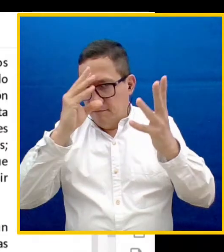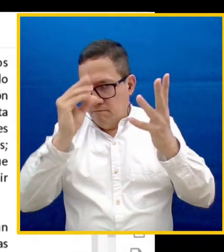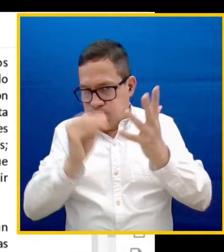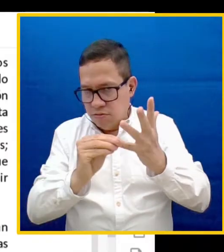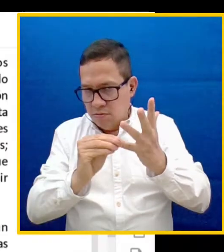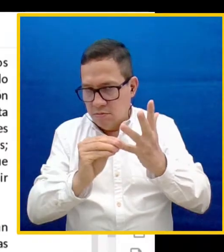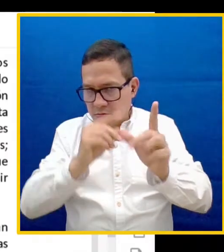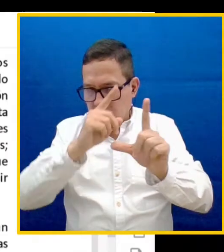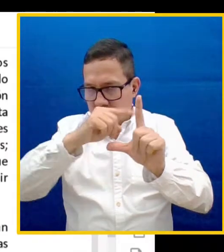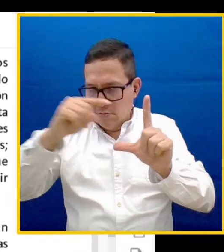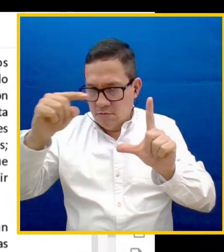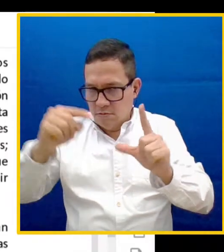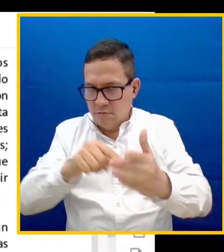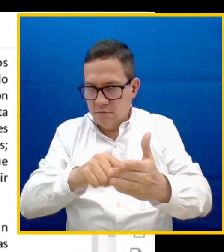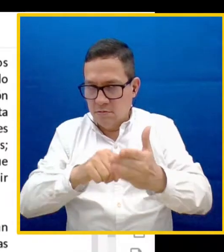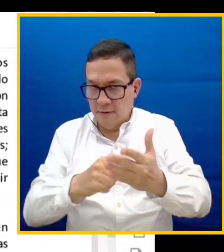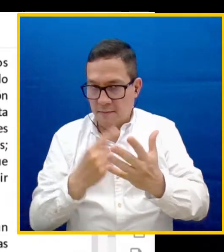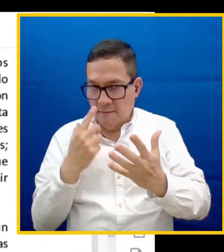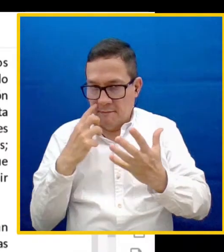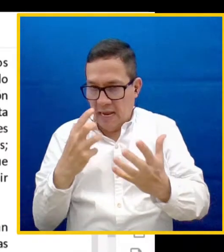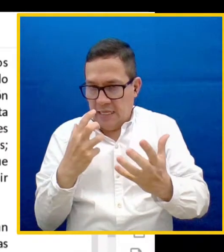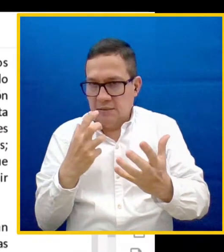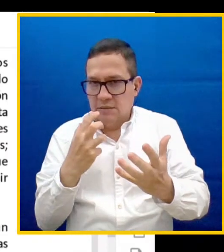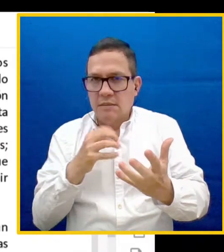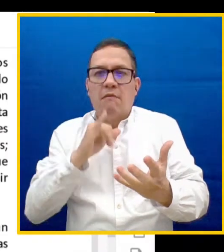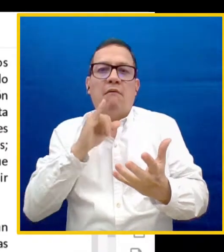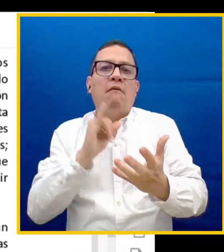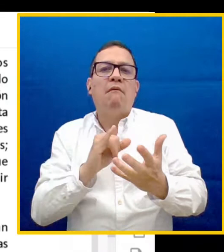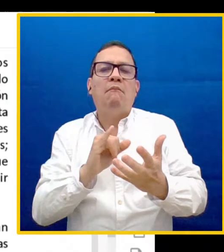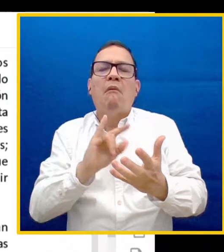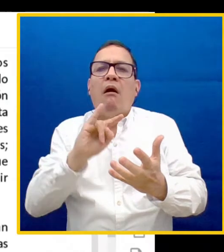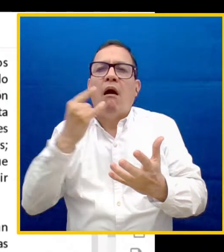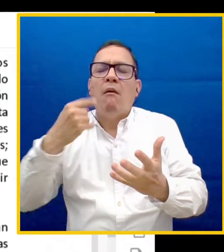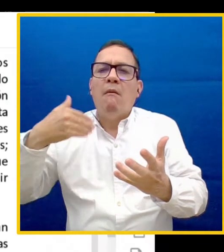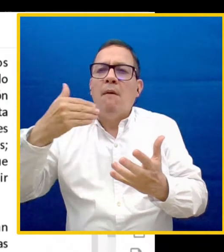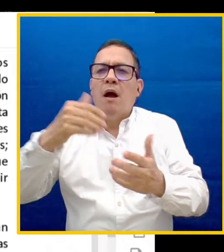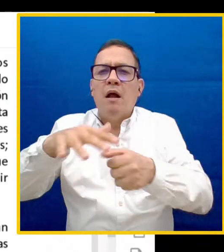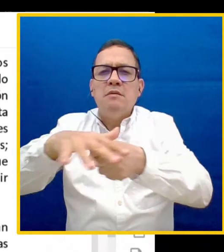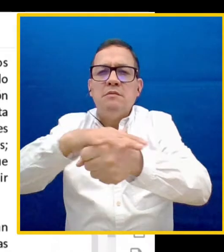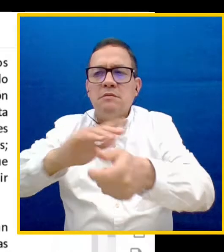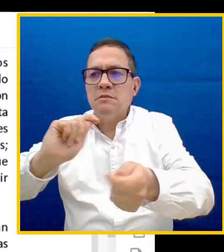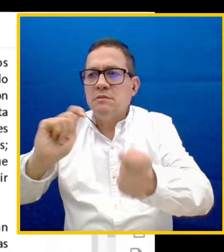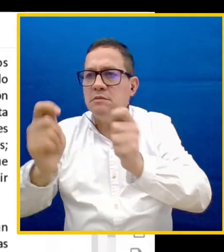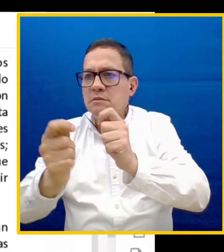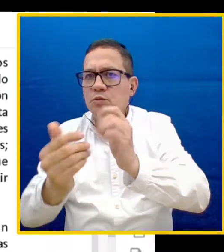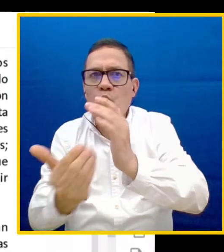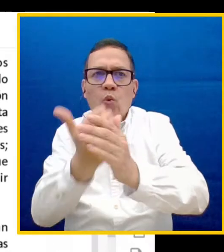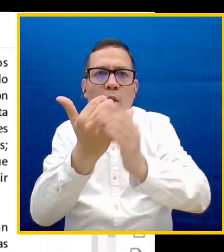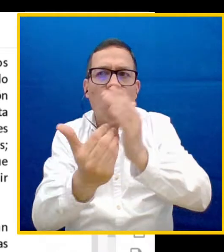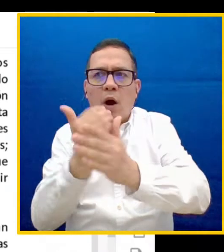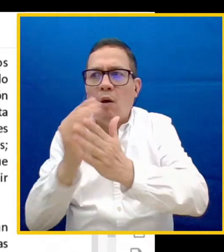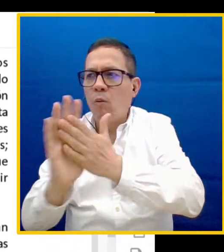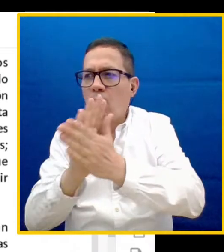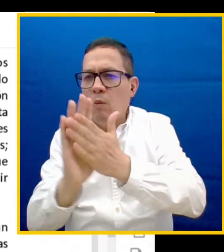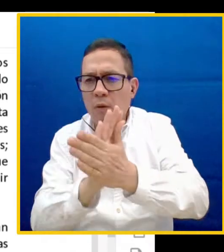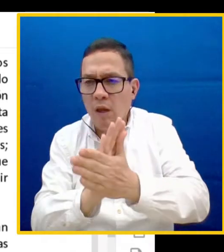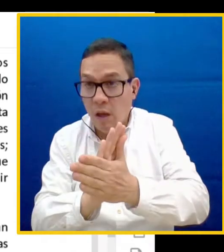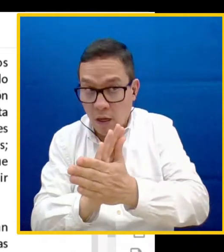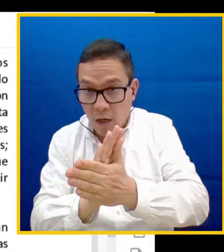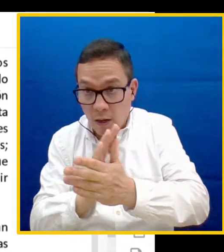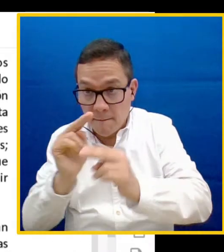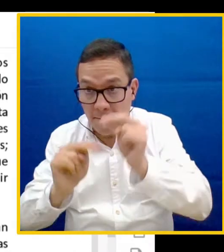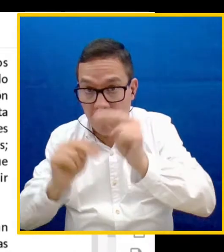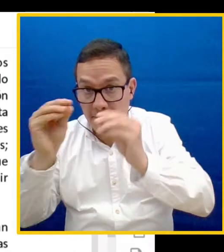representativas. Además, así podrán ser refutadas en caso de que surjan nuevos datos que permitan seguir